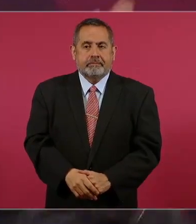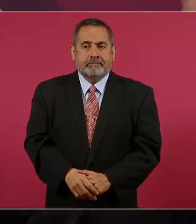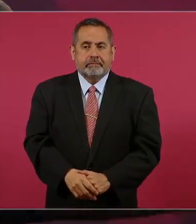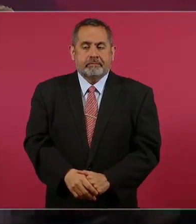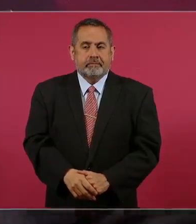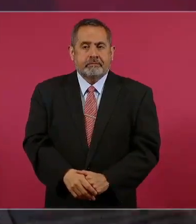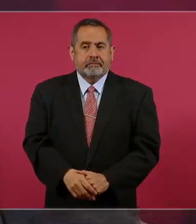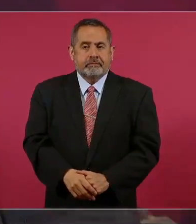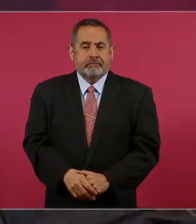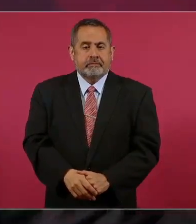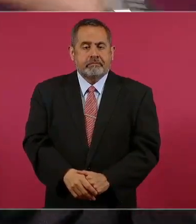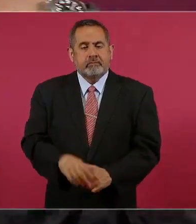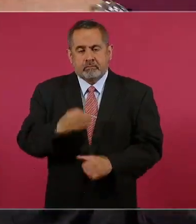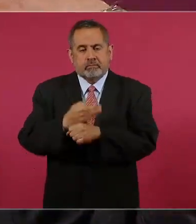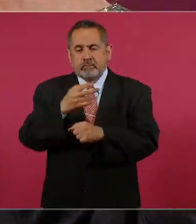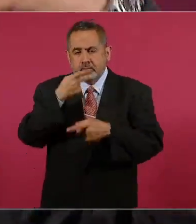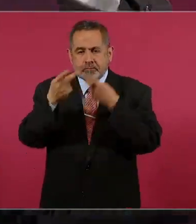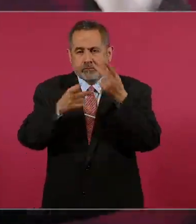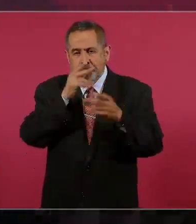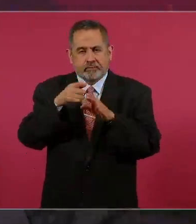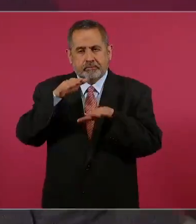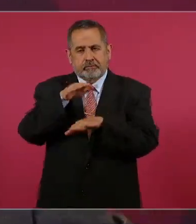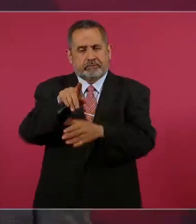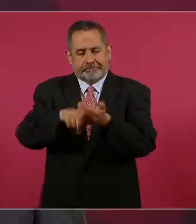es que no puedo hablar de eso, pues, pero